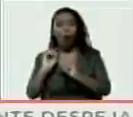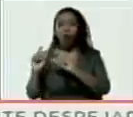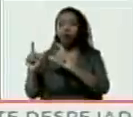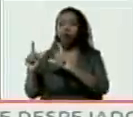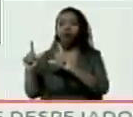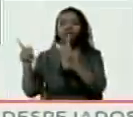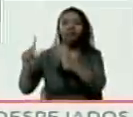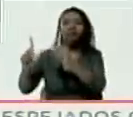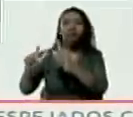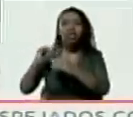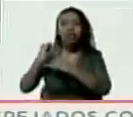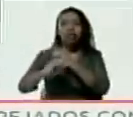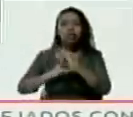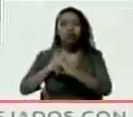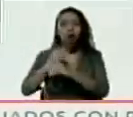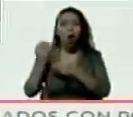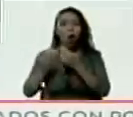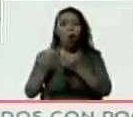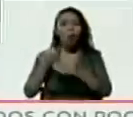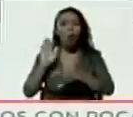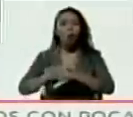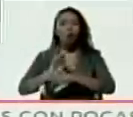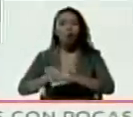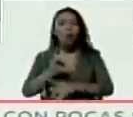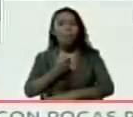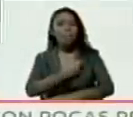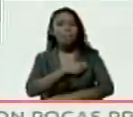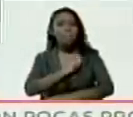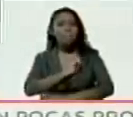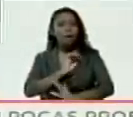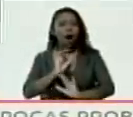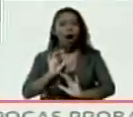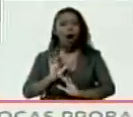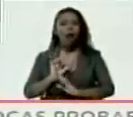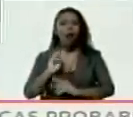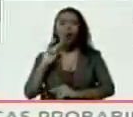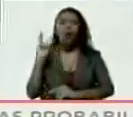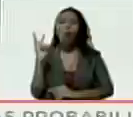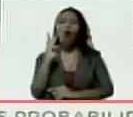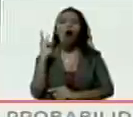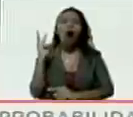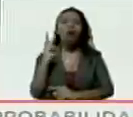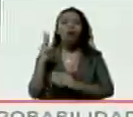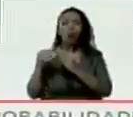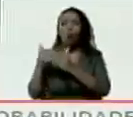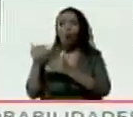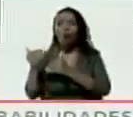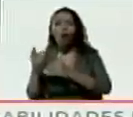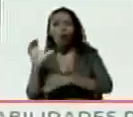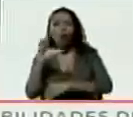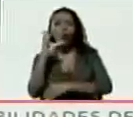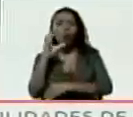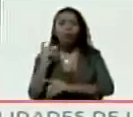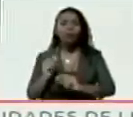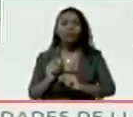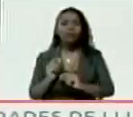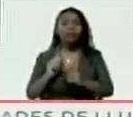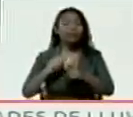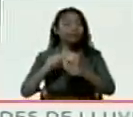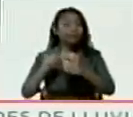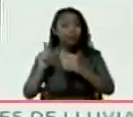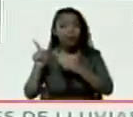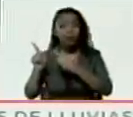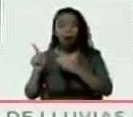medio como el caso del País de España o el caso del Washington Post o cualquier medio colombiano. Y entonces ese